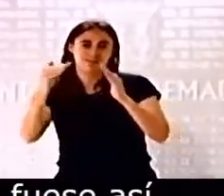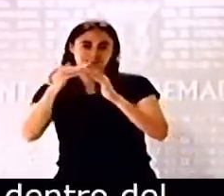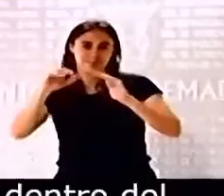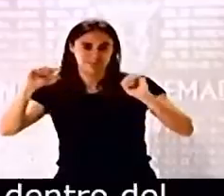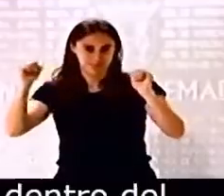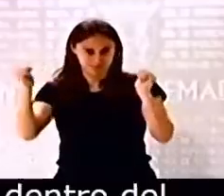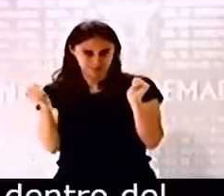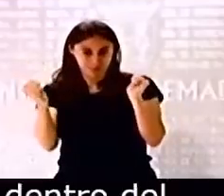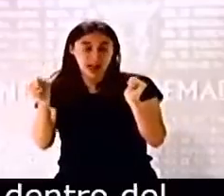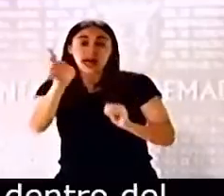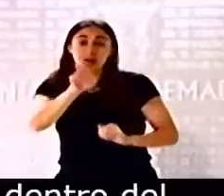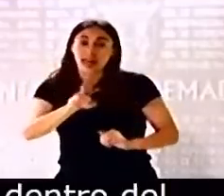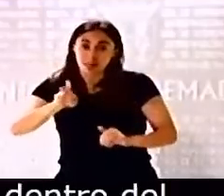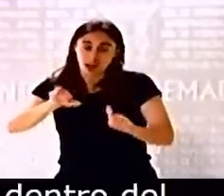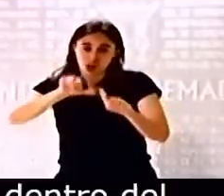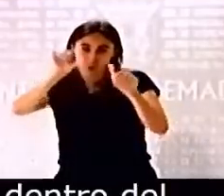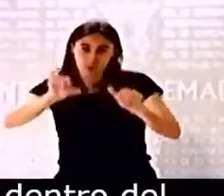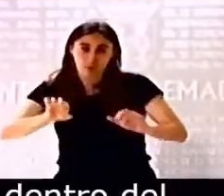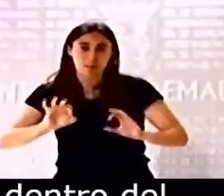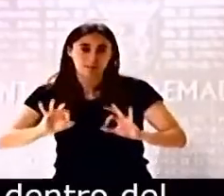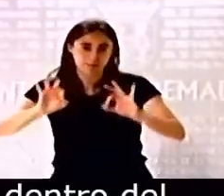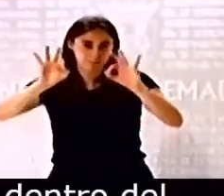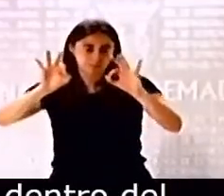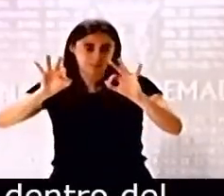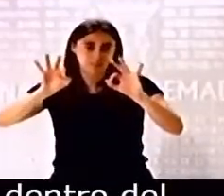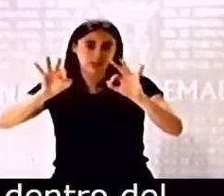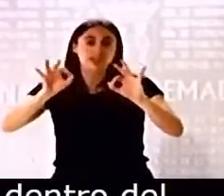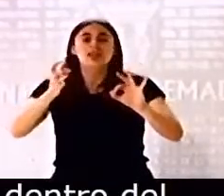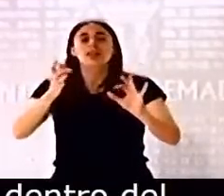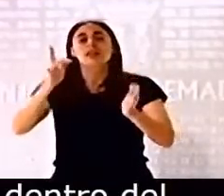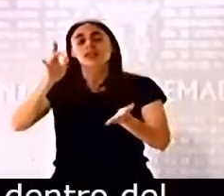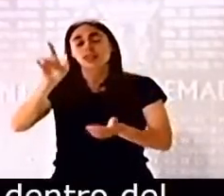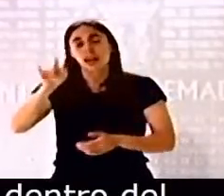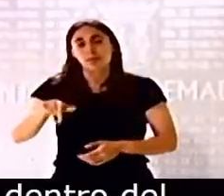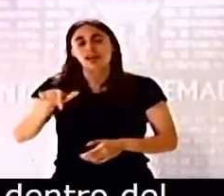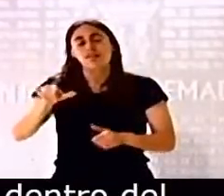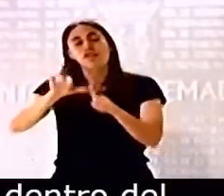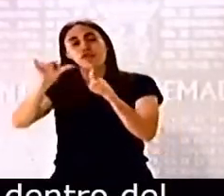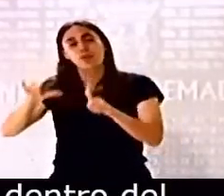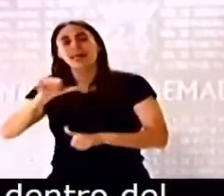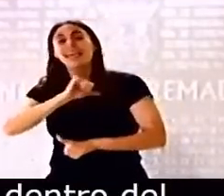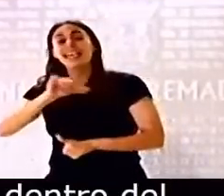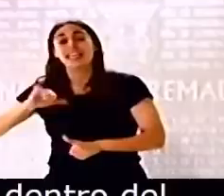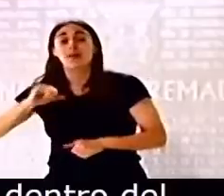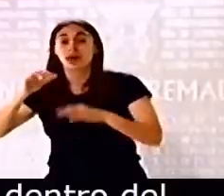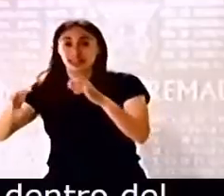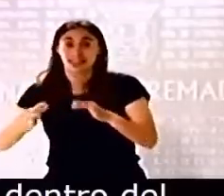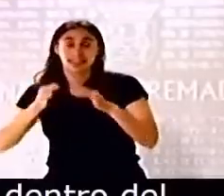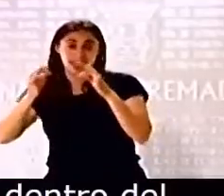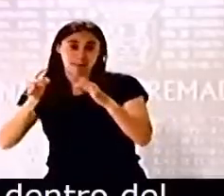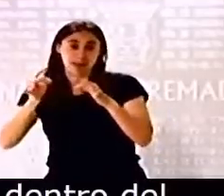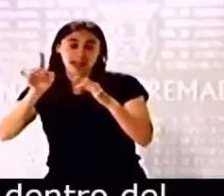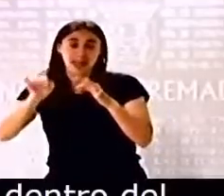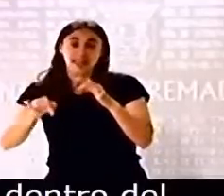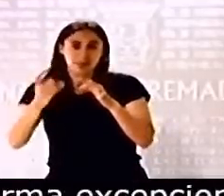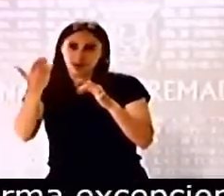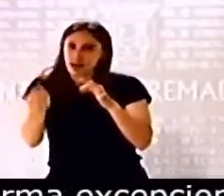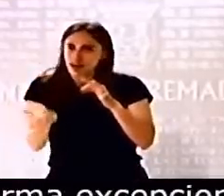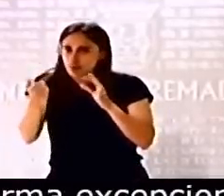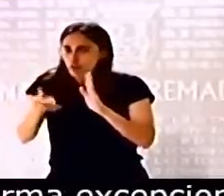de forma excepcional, siempre de forma individual, con todas las medidas de